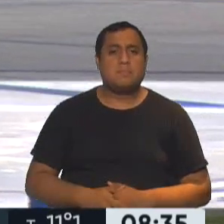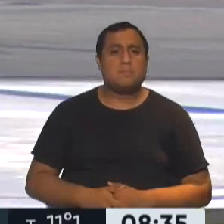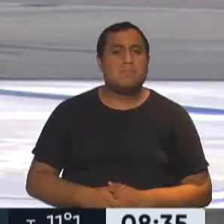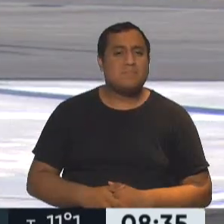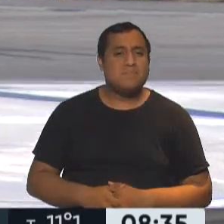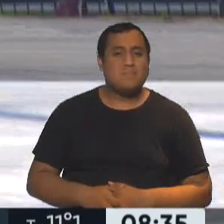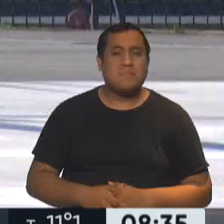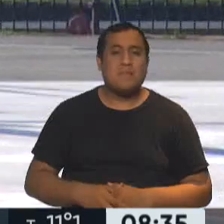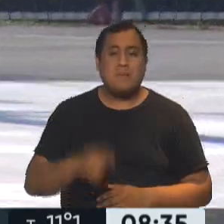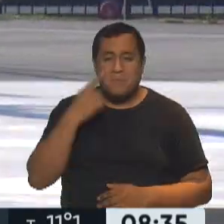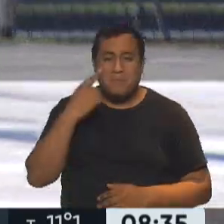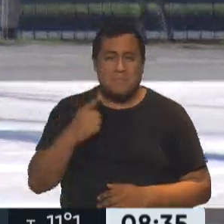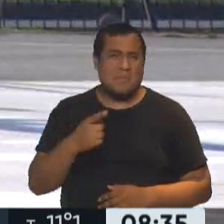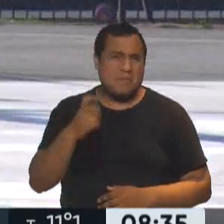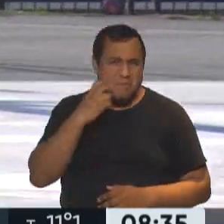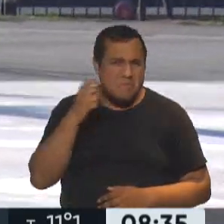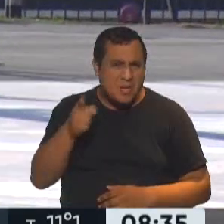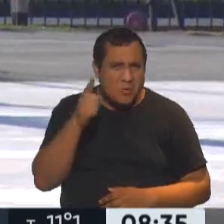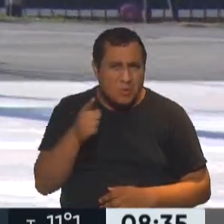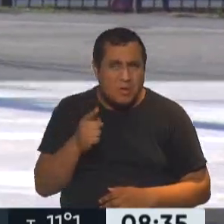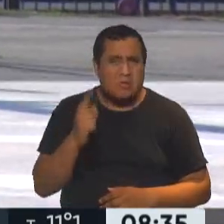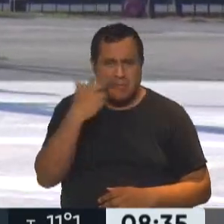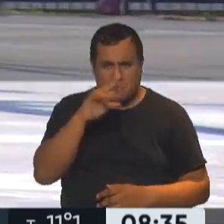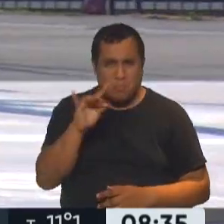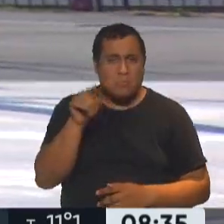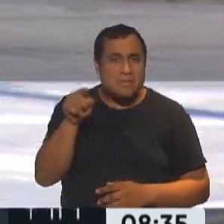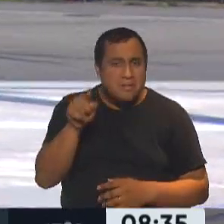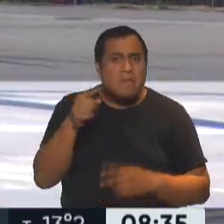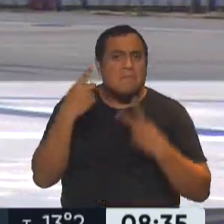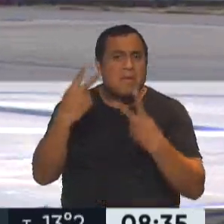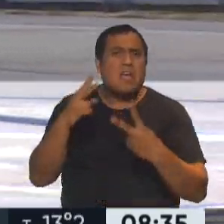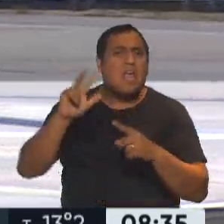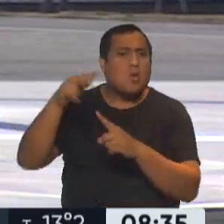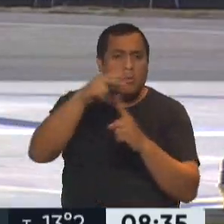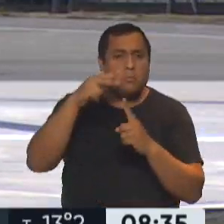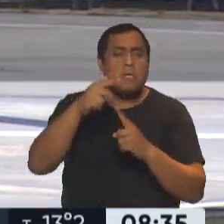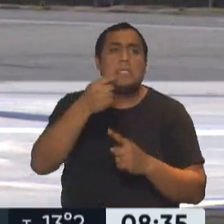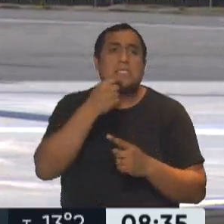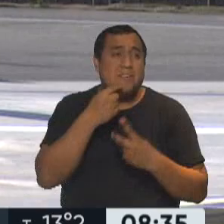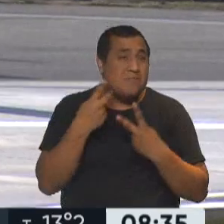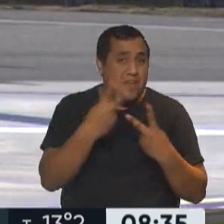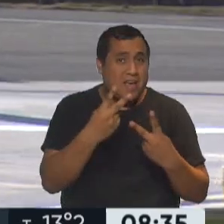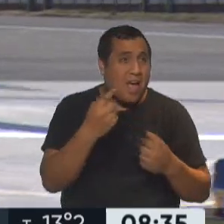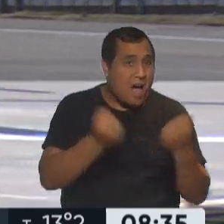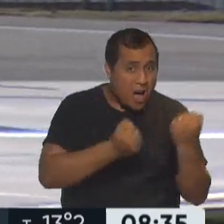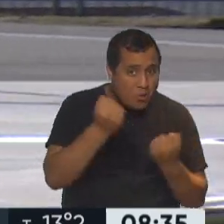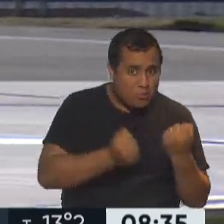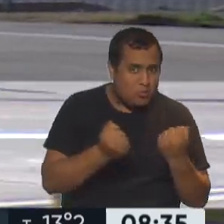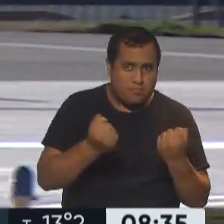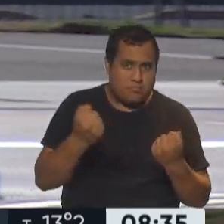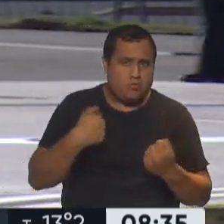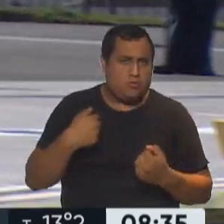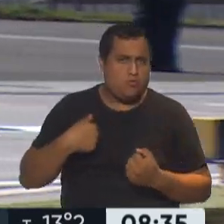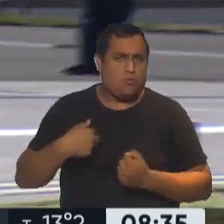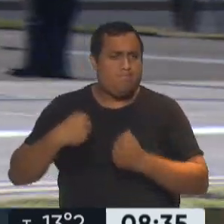El viejo hijo de puta viaja en helicóptero, porque si viajan en auto, te juro que, pero me planto en cualquier